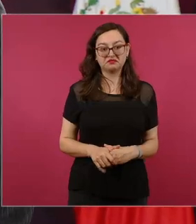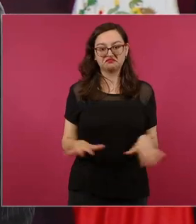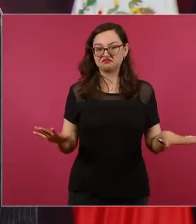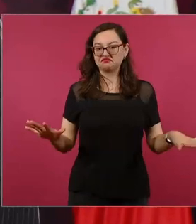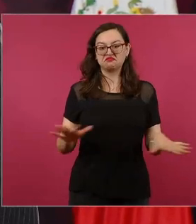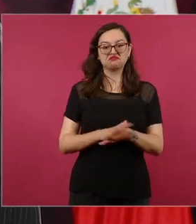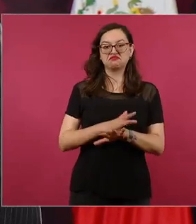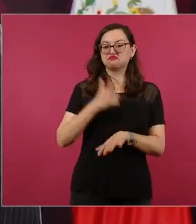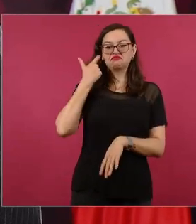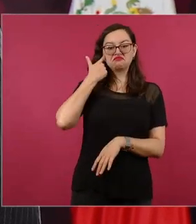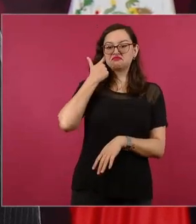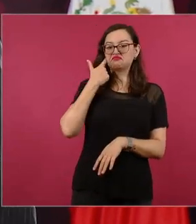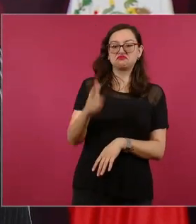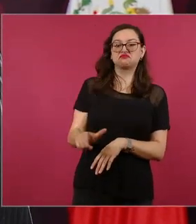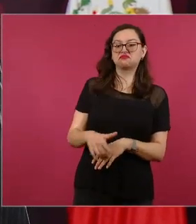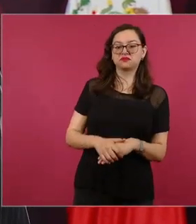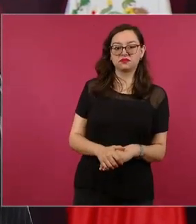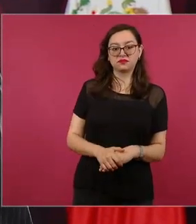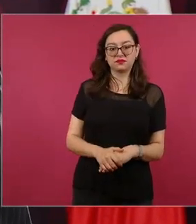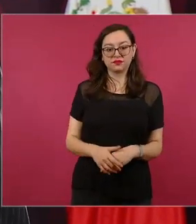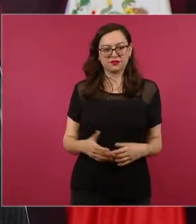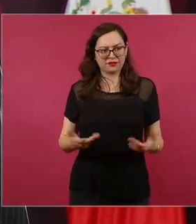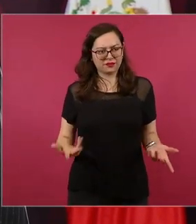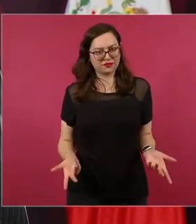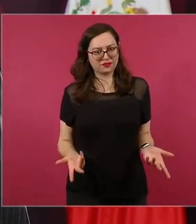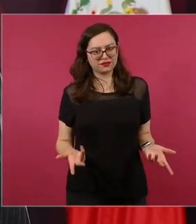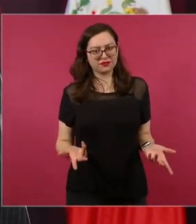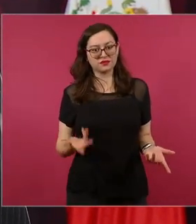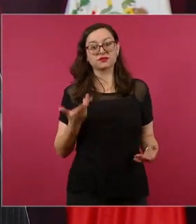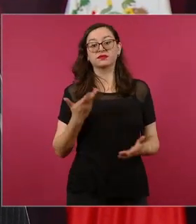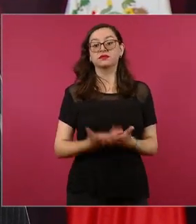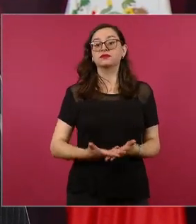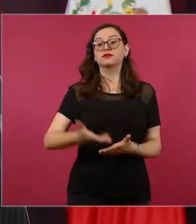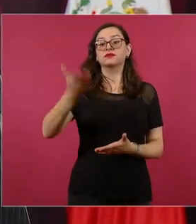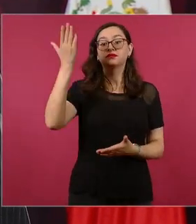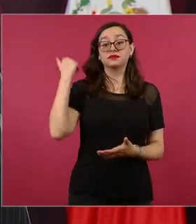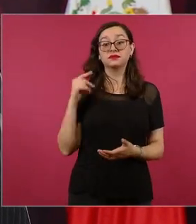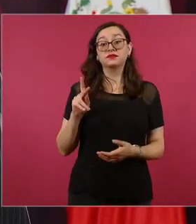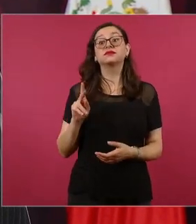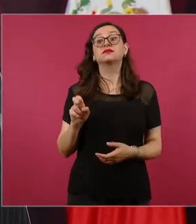actuaban así con el licenciado Peña Nieto,